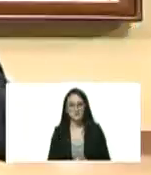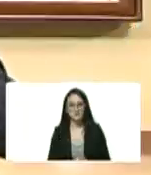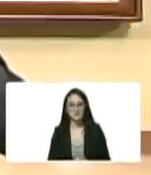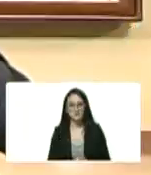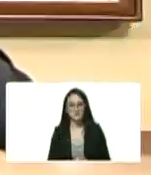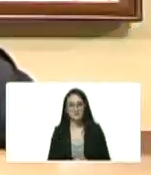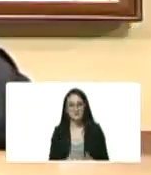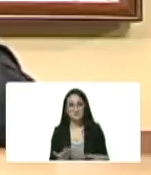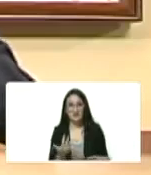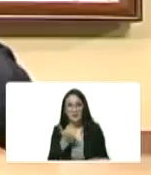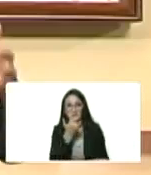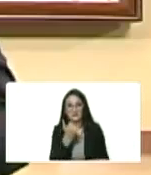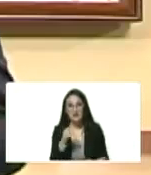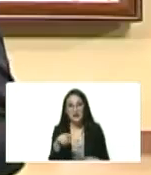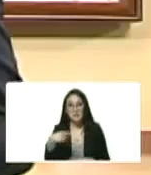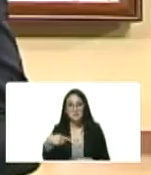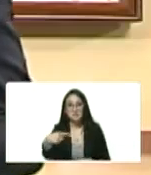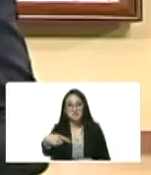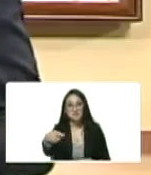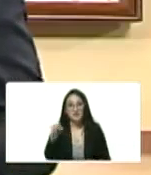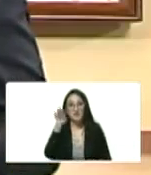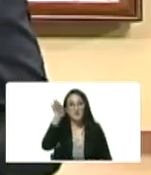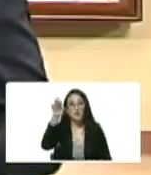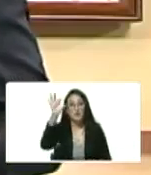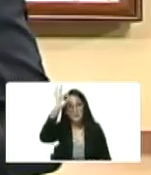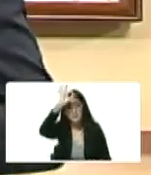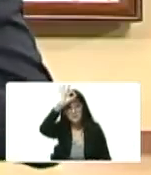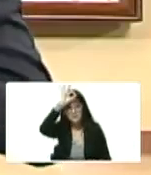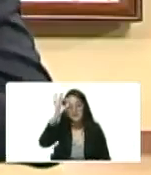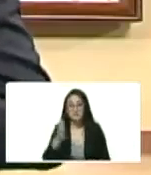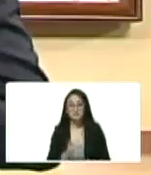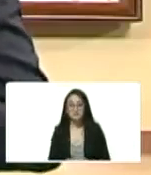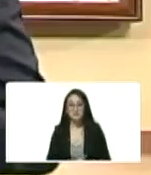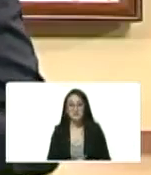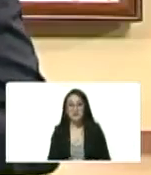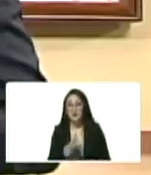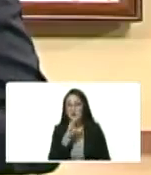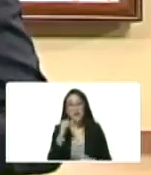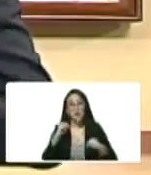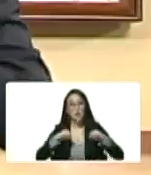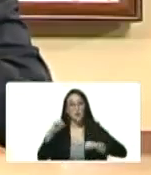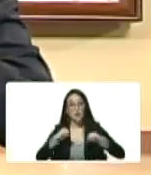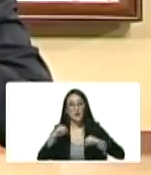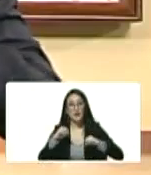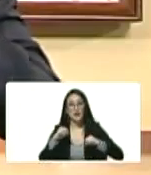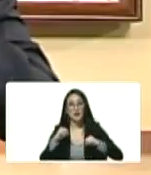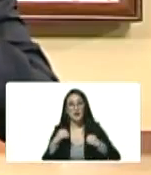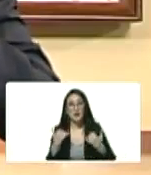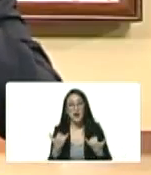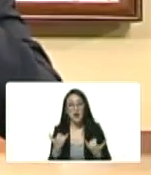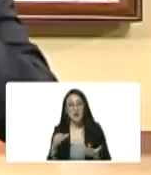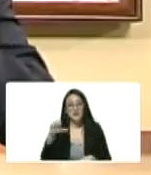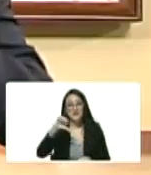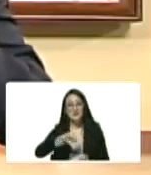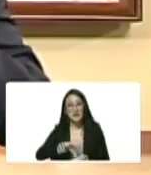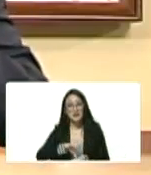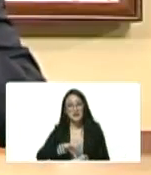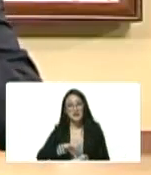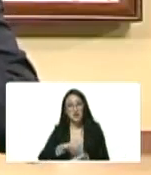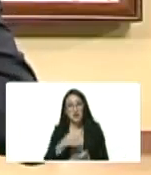¿Qué pasará más allá de esta época? No tengo ninguna duda que estamos en el centro del